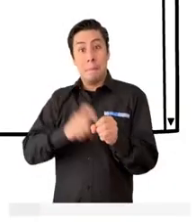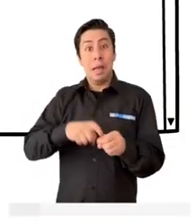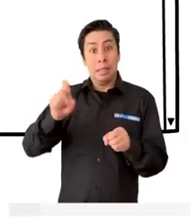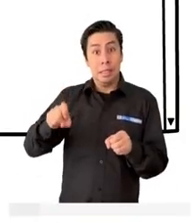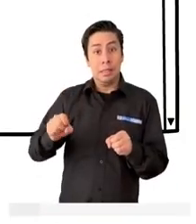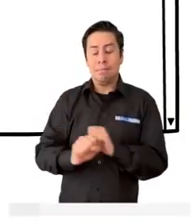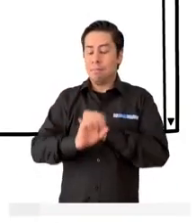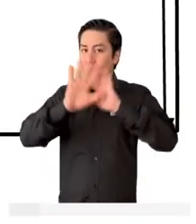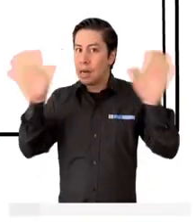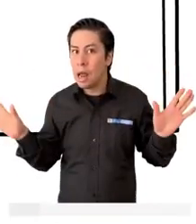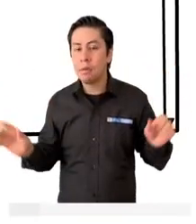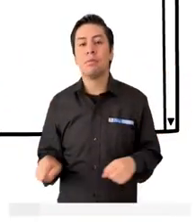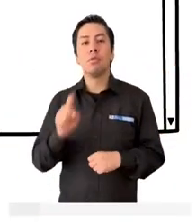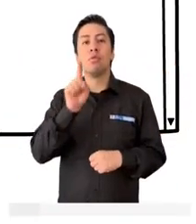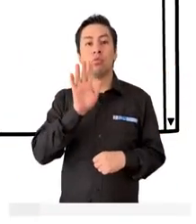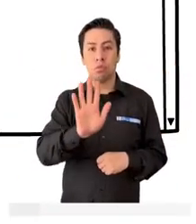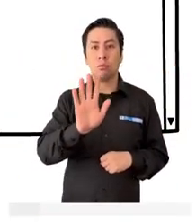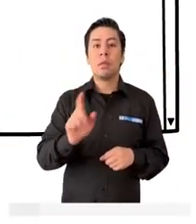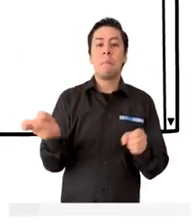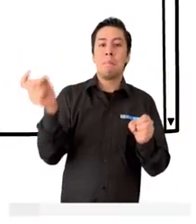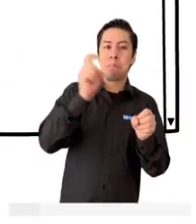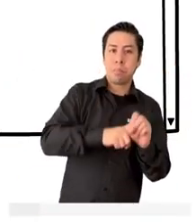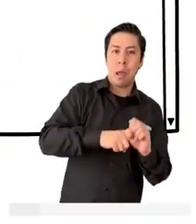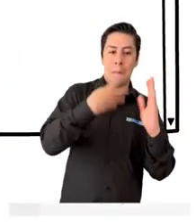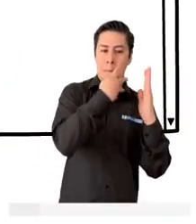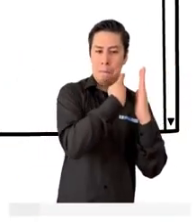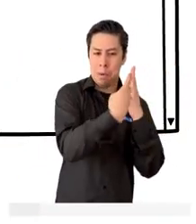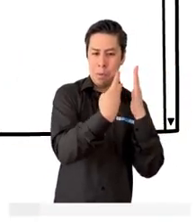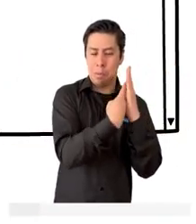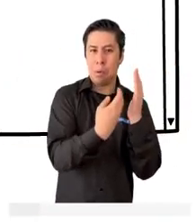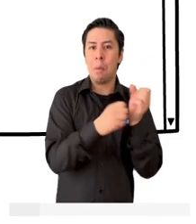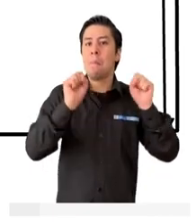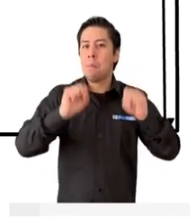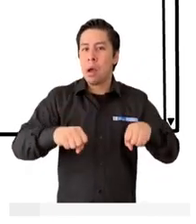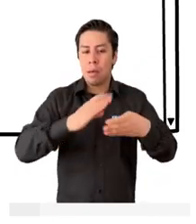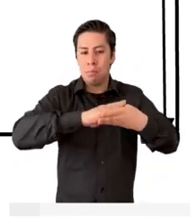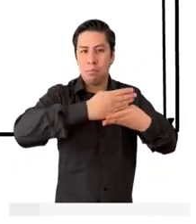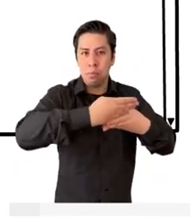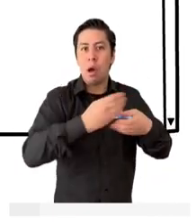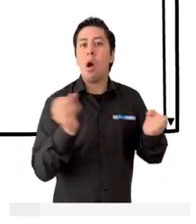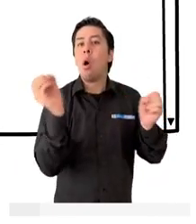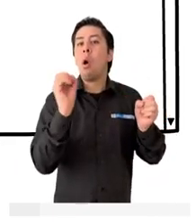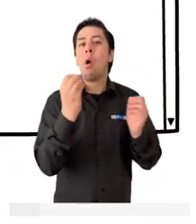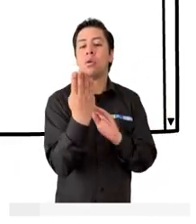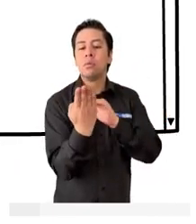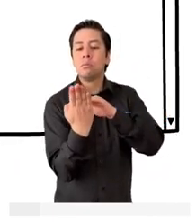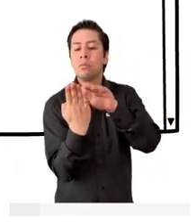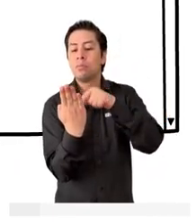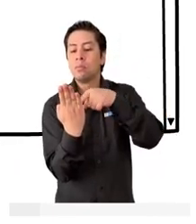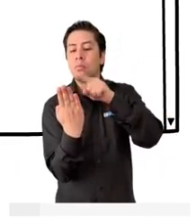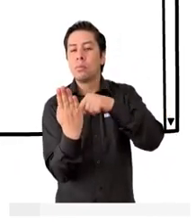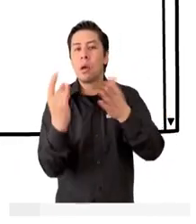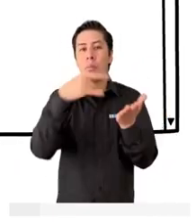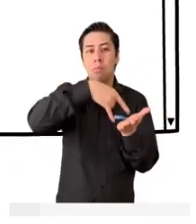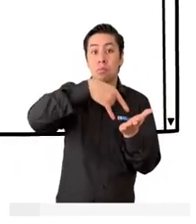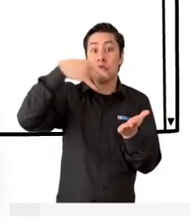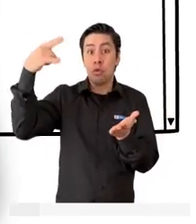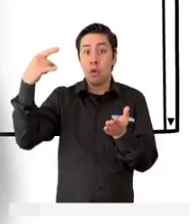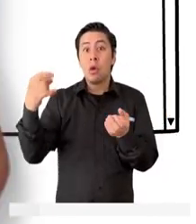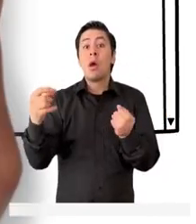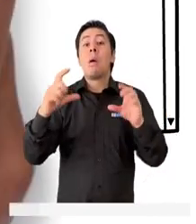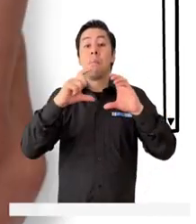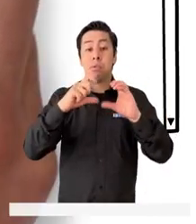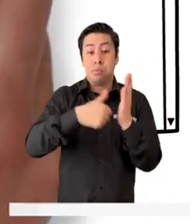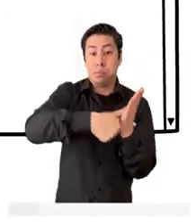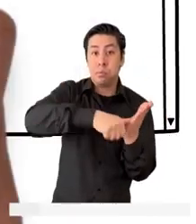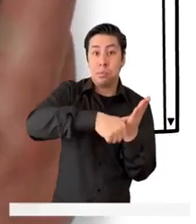Sí. Usted debe registrarse para las consultas. Puede hacerlo desde un computador o celular con acceso a Internet. Debe tener a la